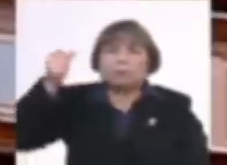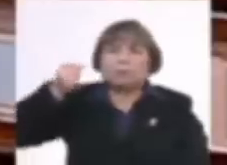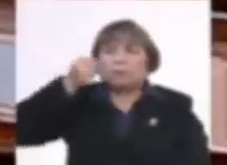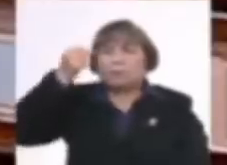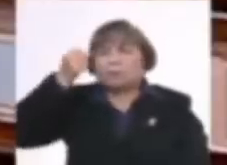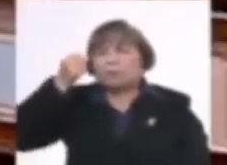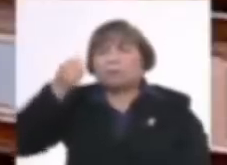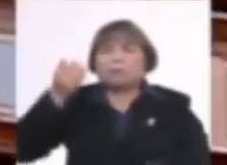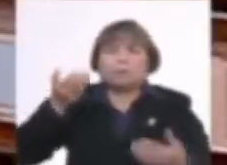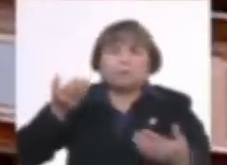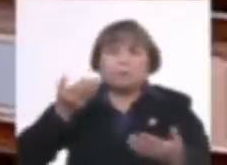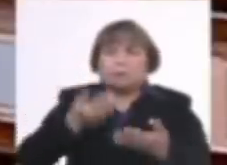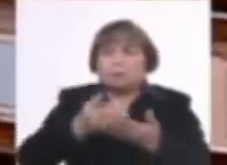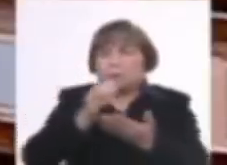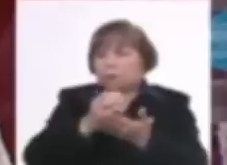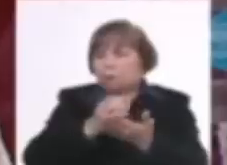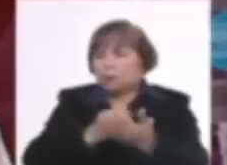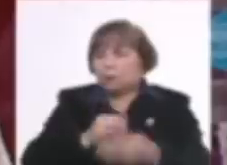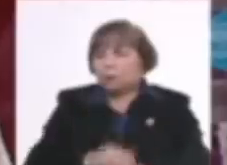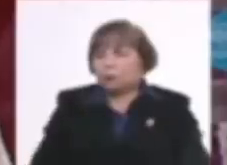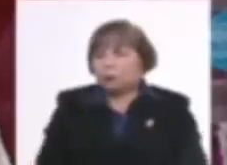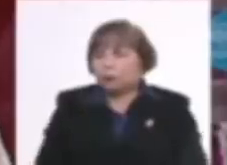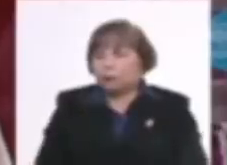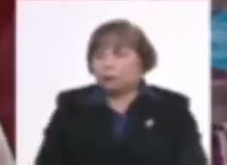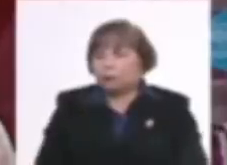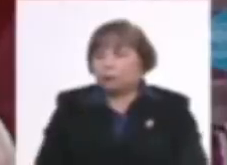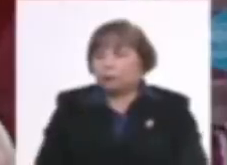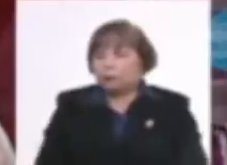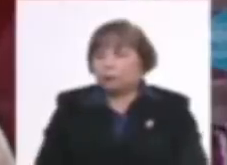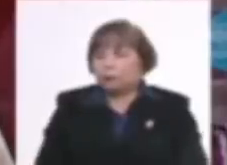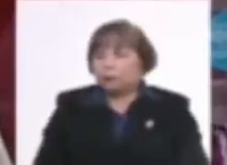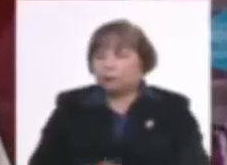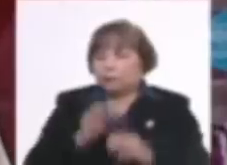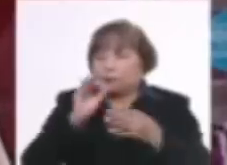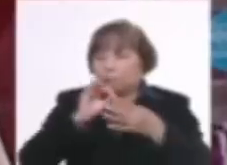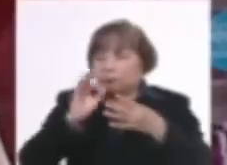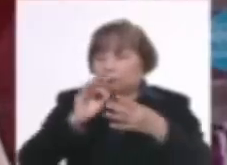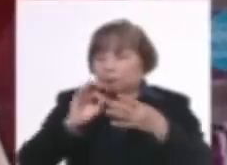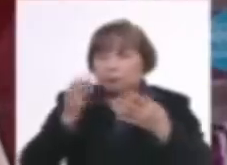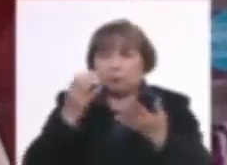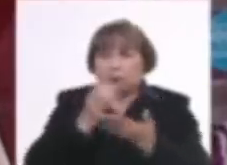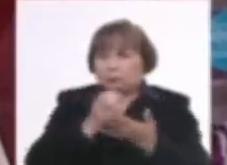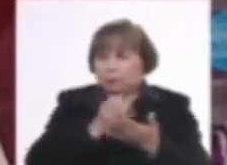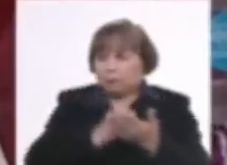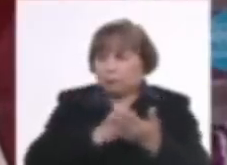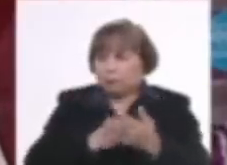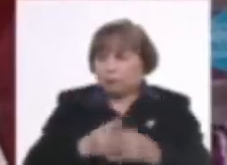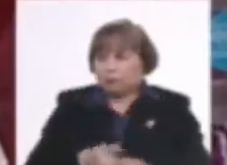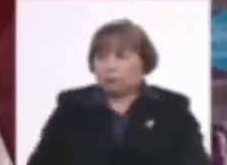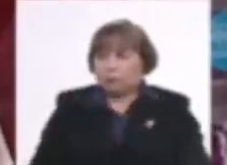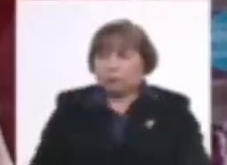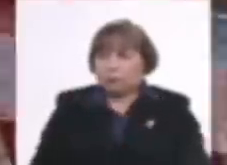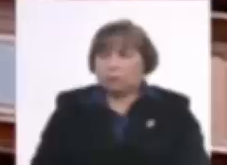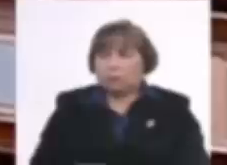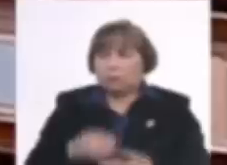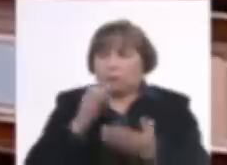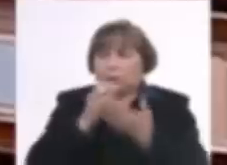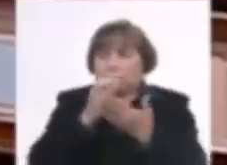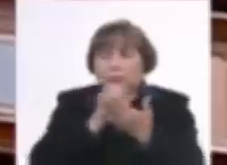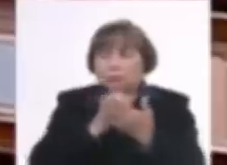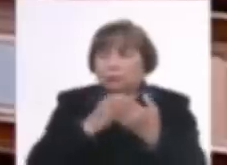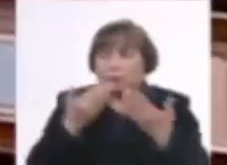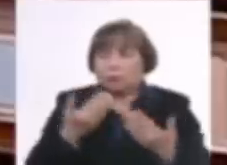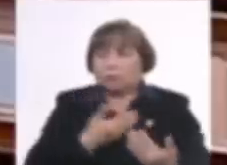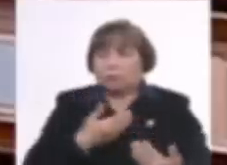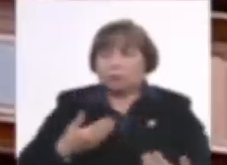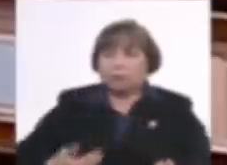ganar un contrato con el Estado? Especifique qué contrato esto. Bueno, el contrato